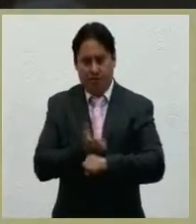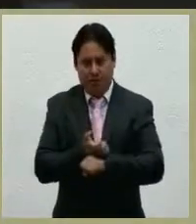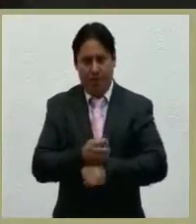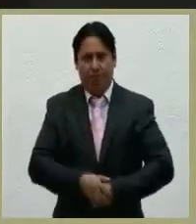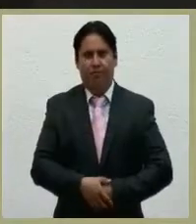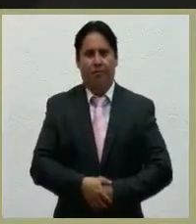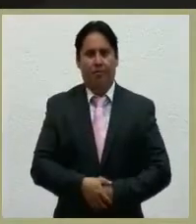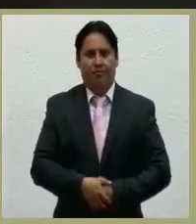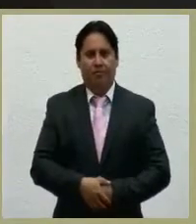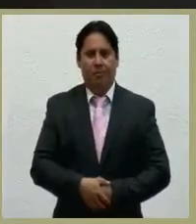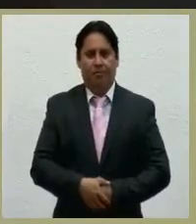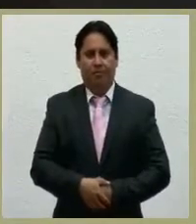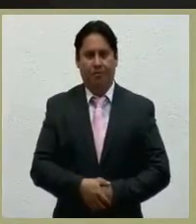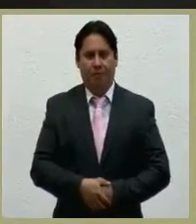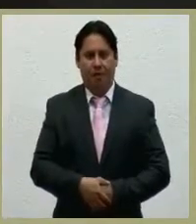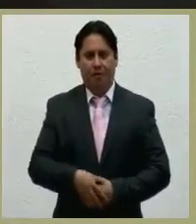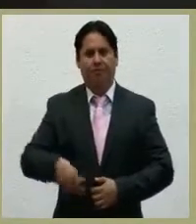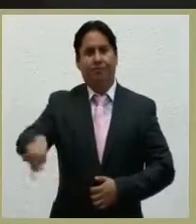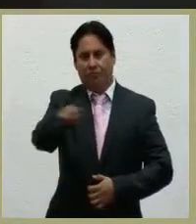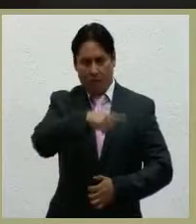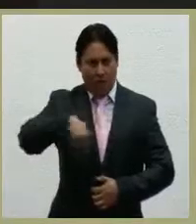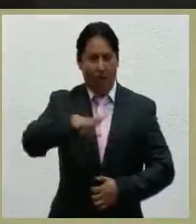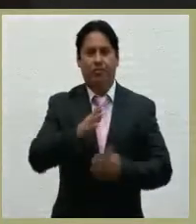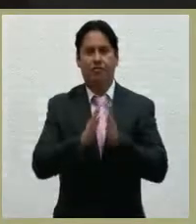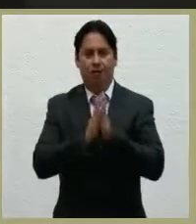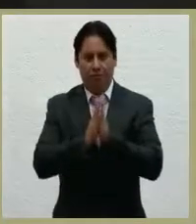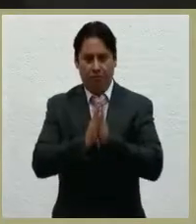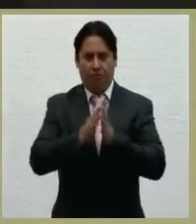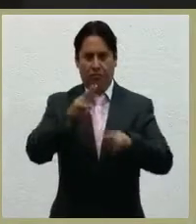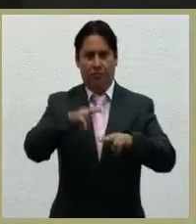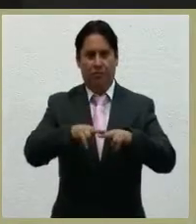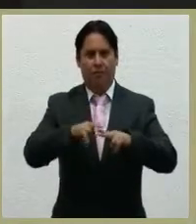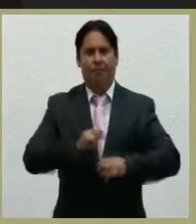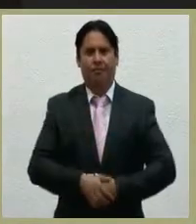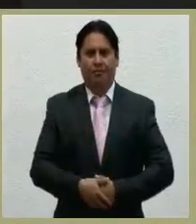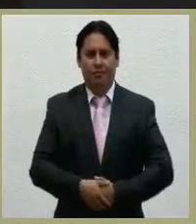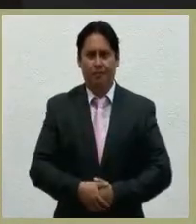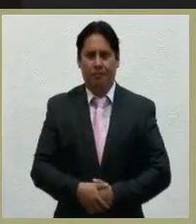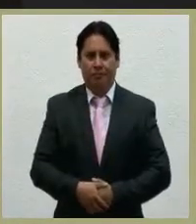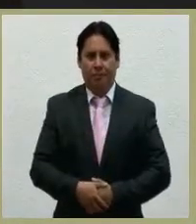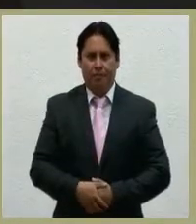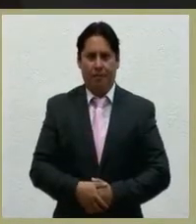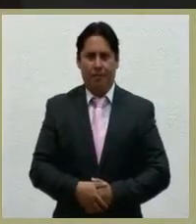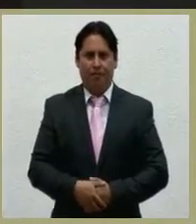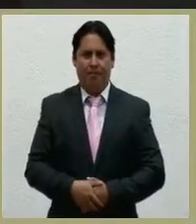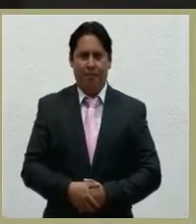legislatura. Solicito a la Honorable Asamblea y al público presente tomar asiento.